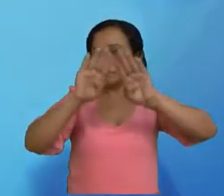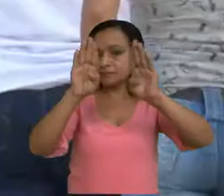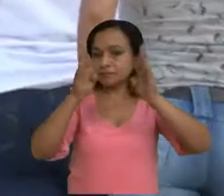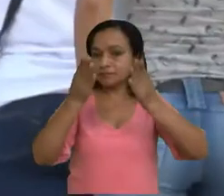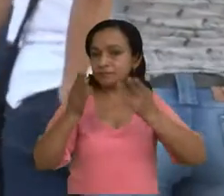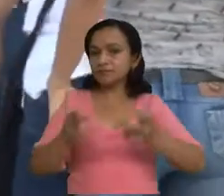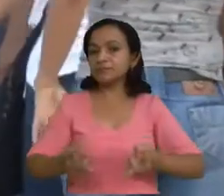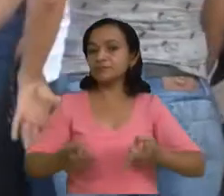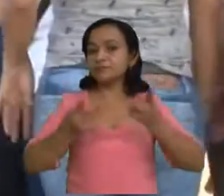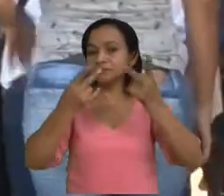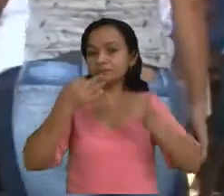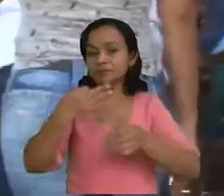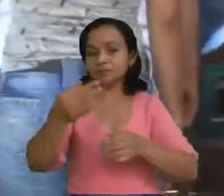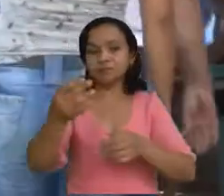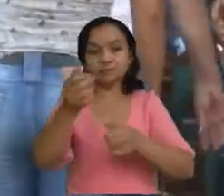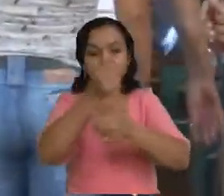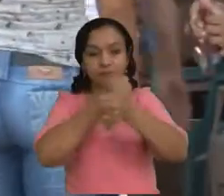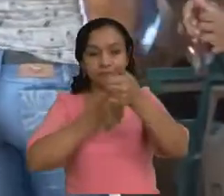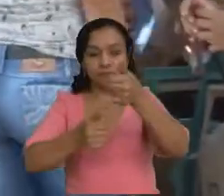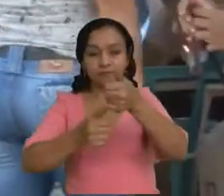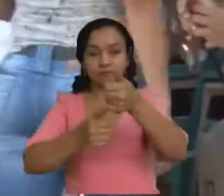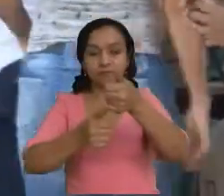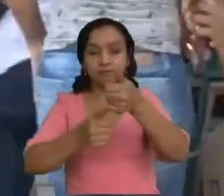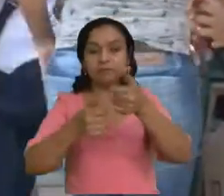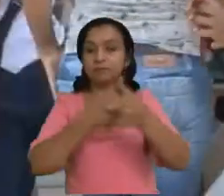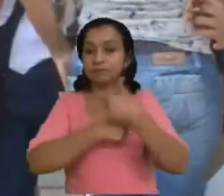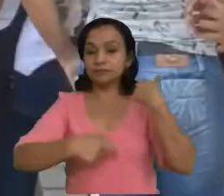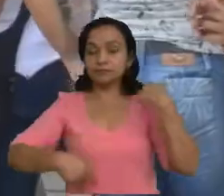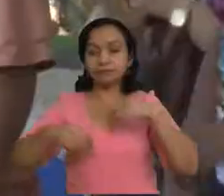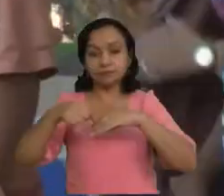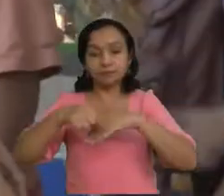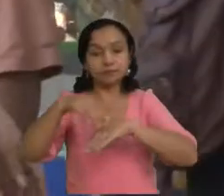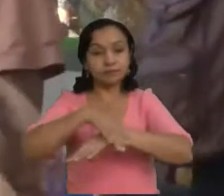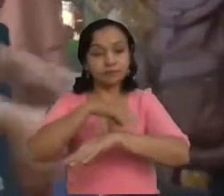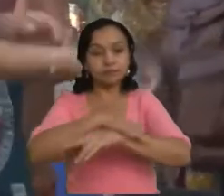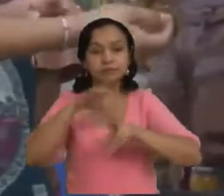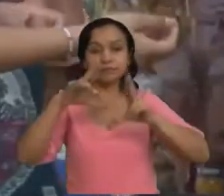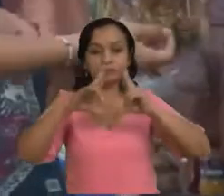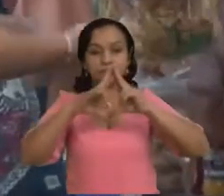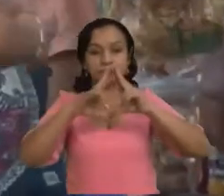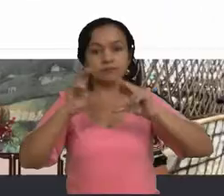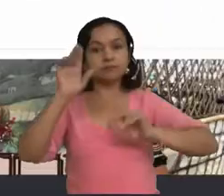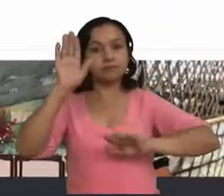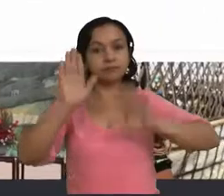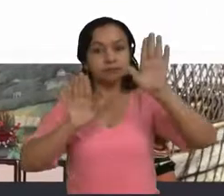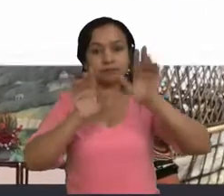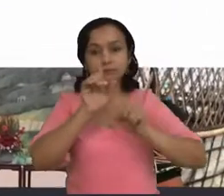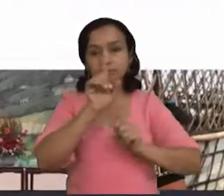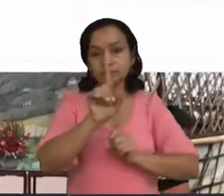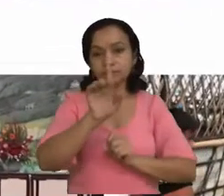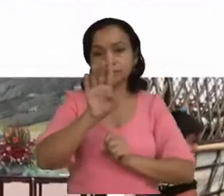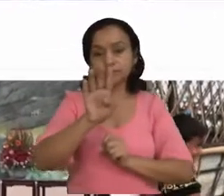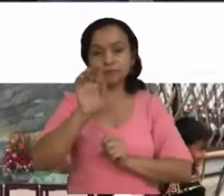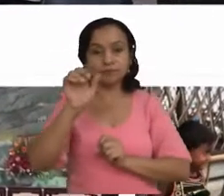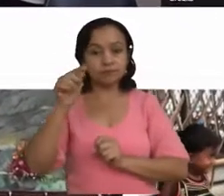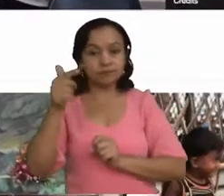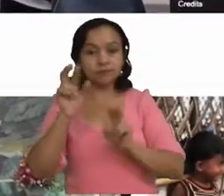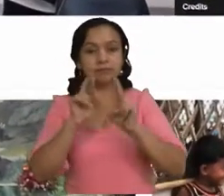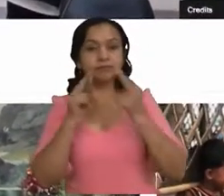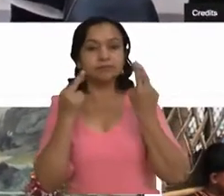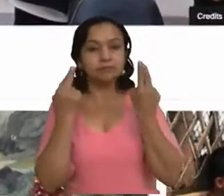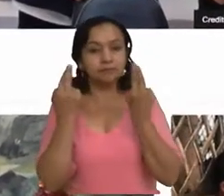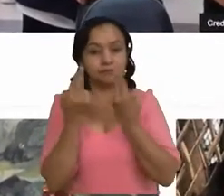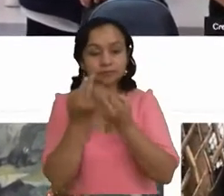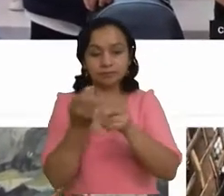Vida. La vicepresidenta de la República destacó que Nicaragua está participando en la 146 reunión del